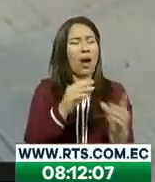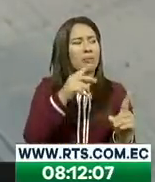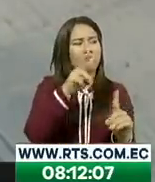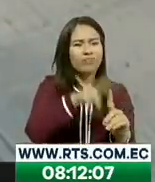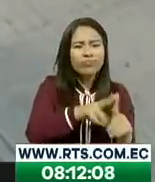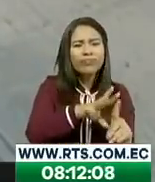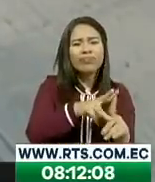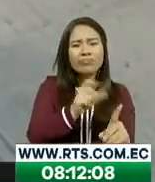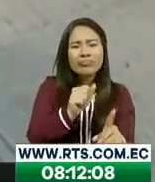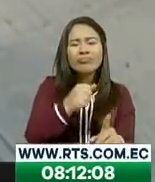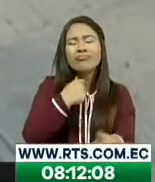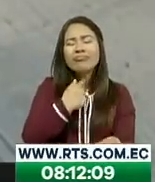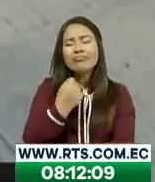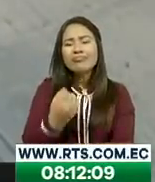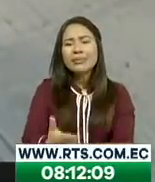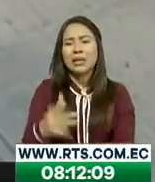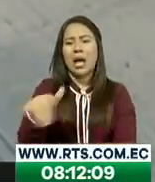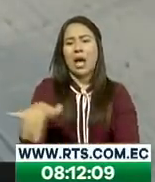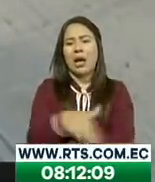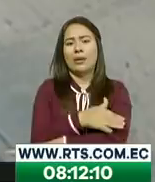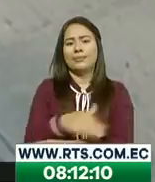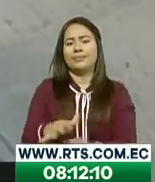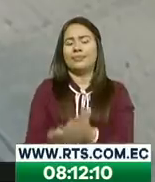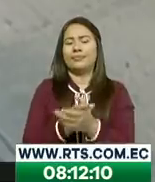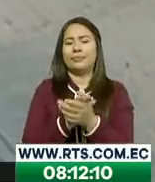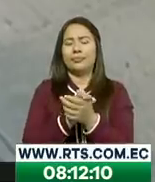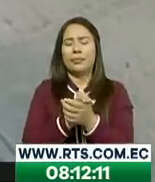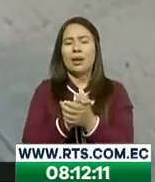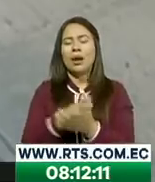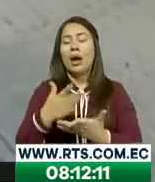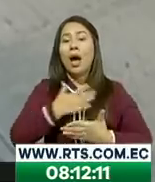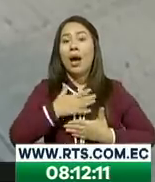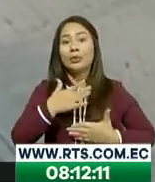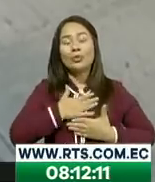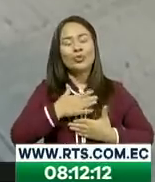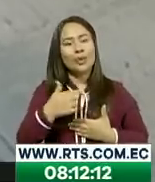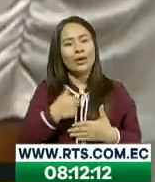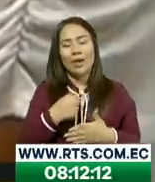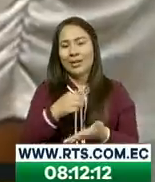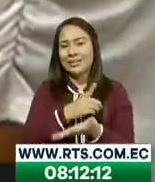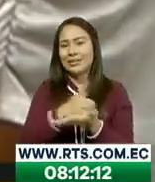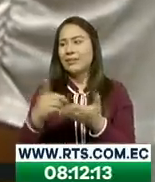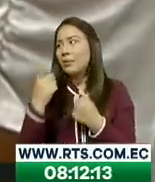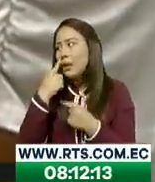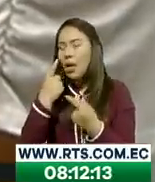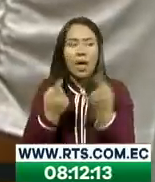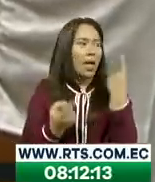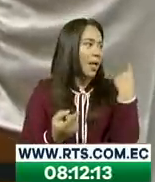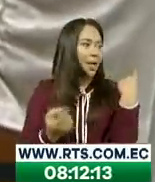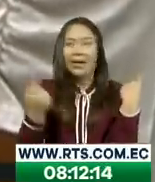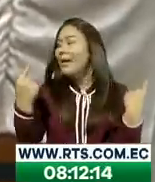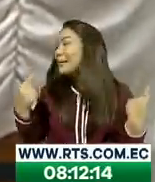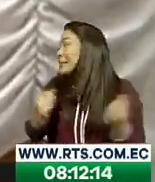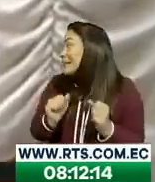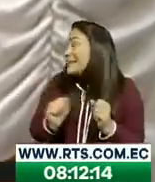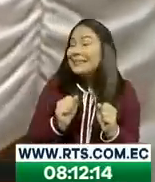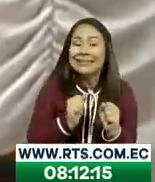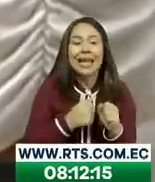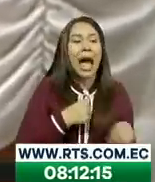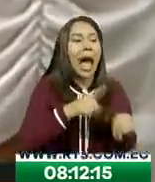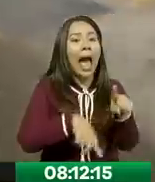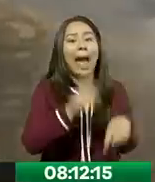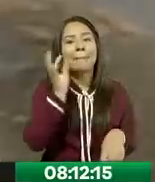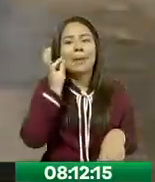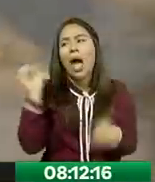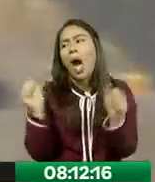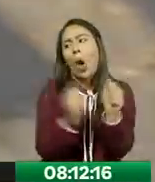los perseguidos en la calle. La verdad es que sí llego bastante asustada. Esta semana he estado mirando para todos lados y hasta pido a mis amigas y amigos que